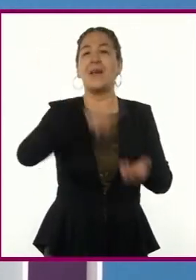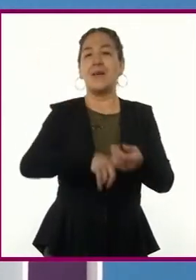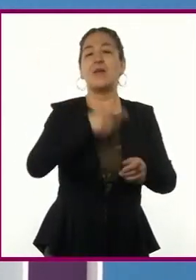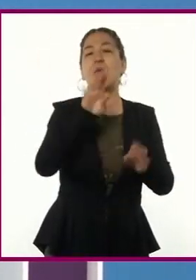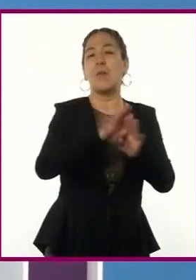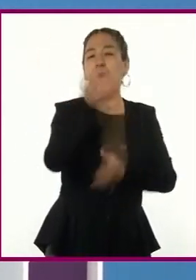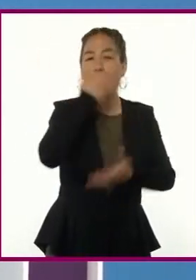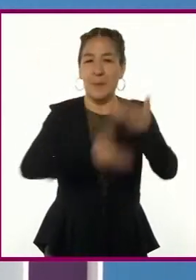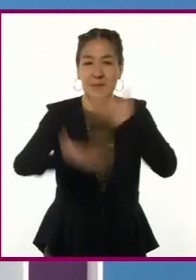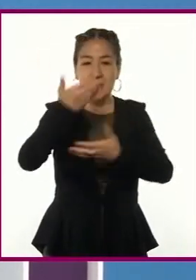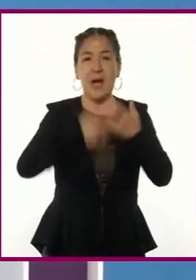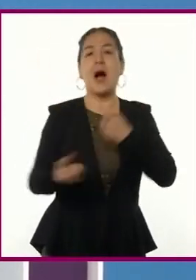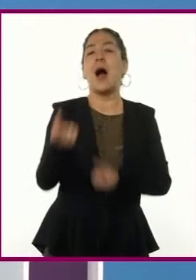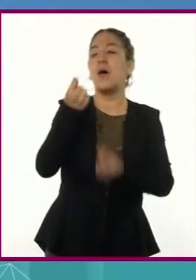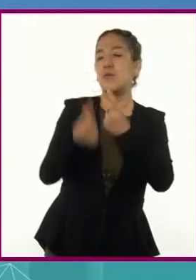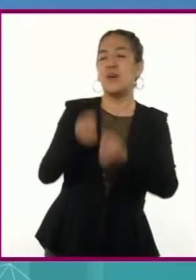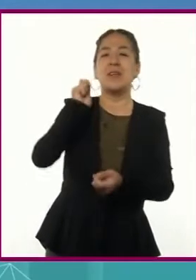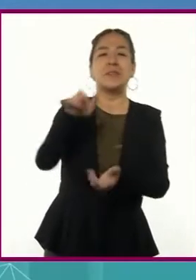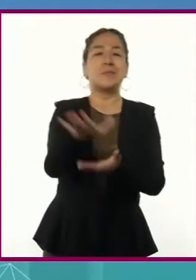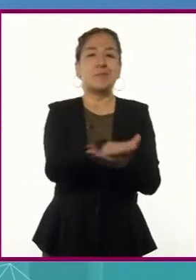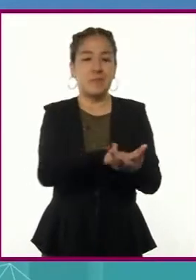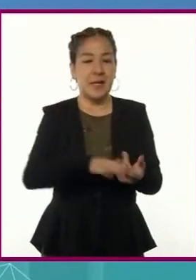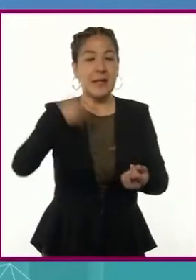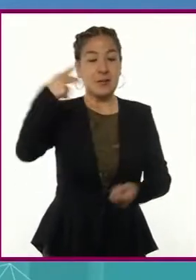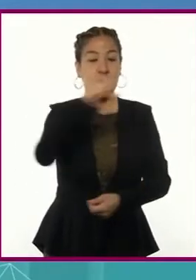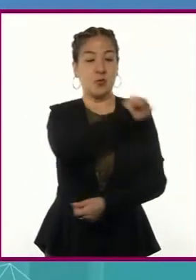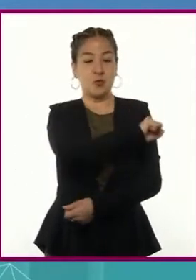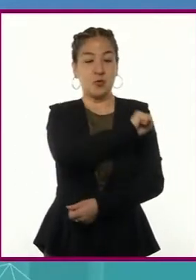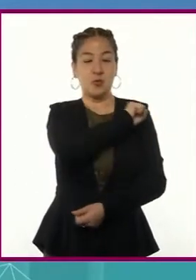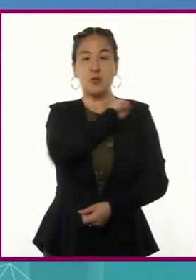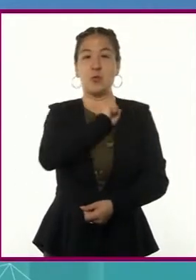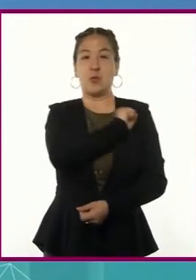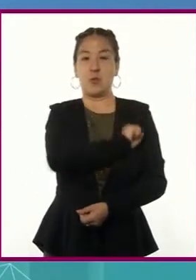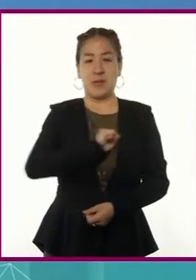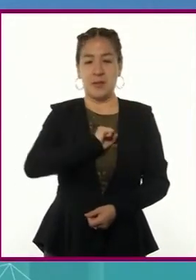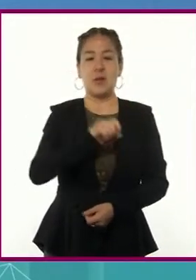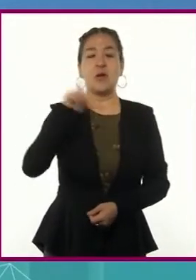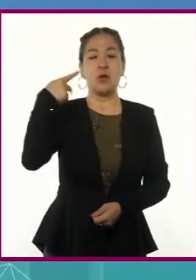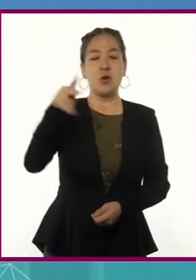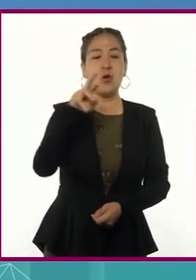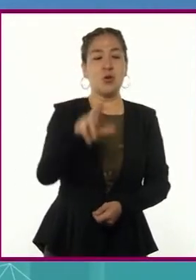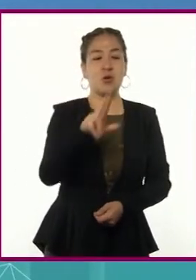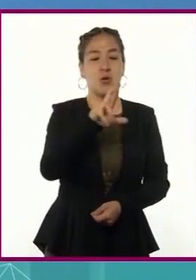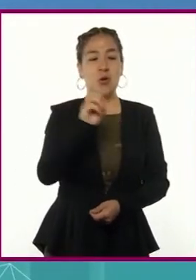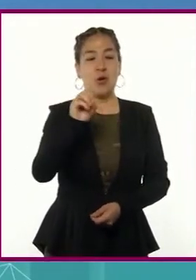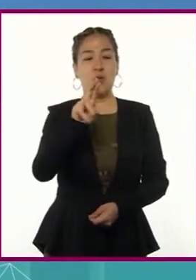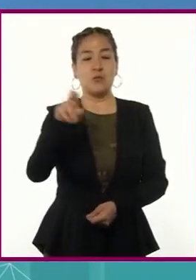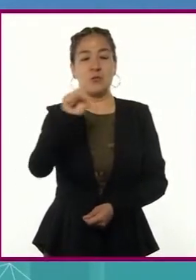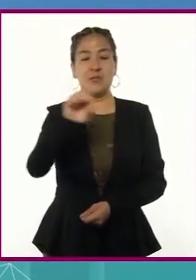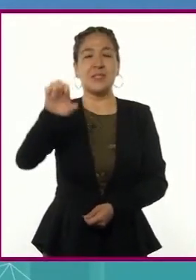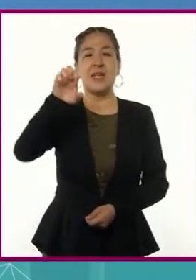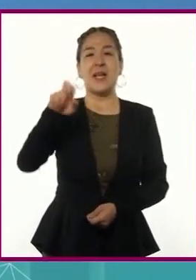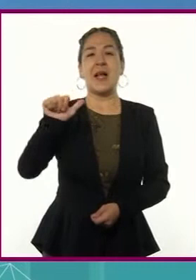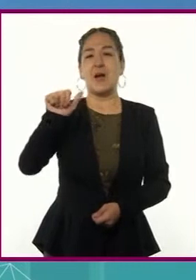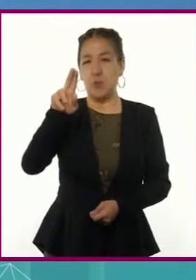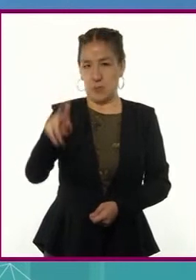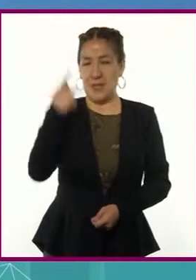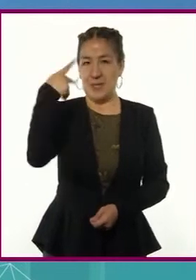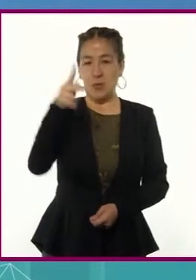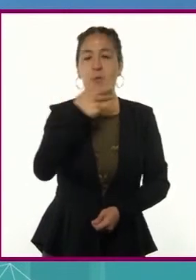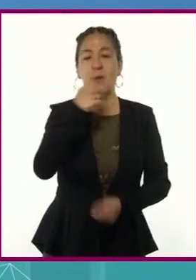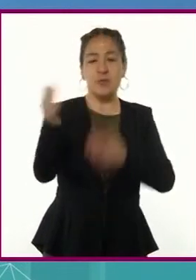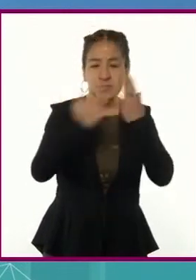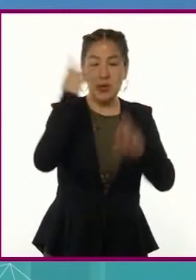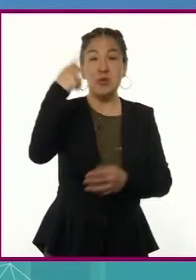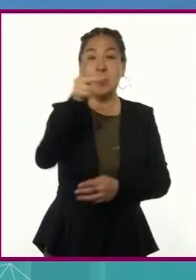tenían orígenes más modestos, como el suizo Jean-Jacques Rousseau, cuyo padre era relojero. A todos los unía